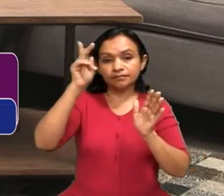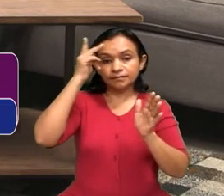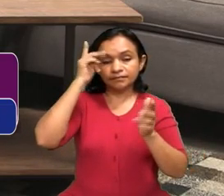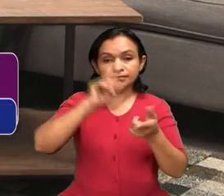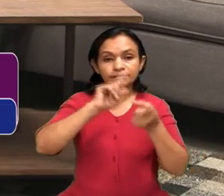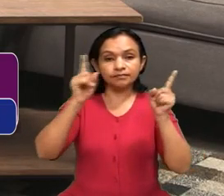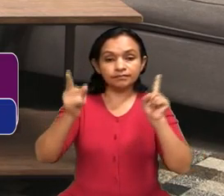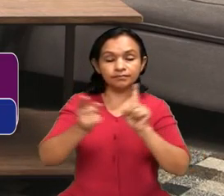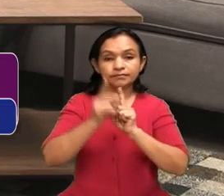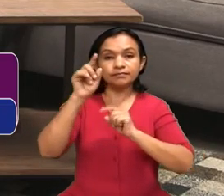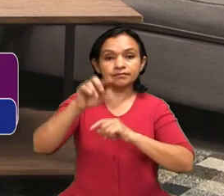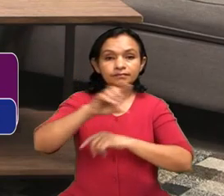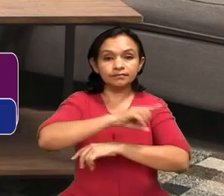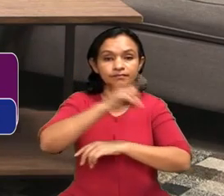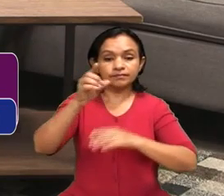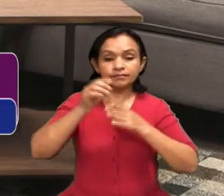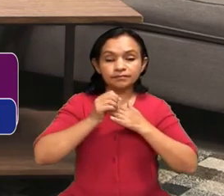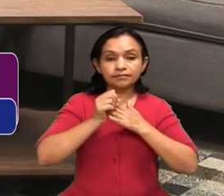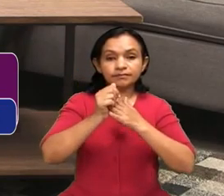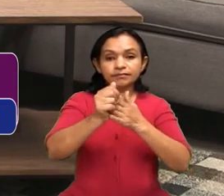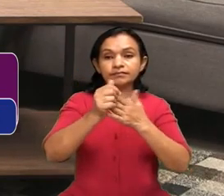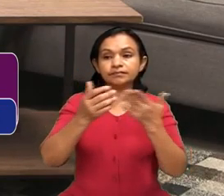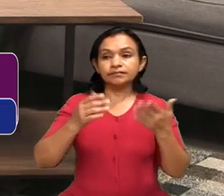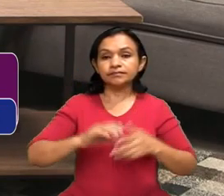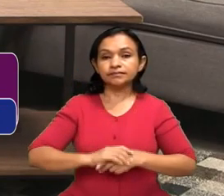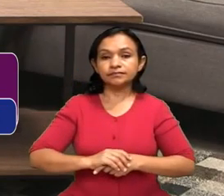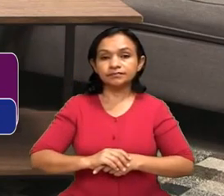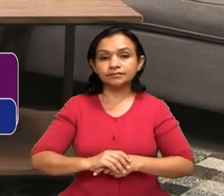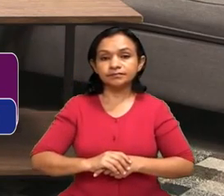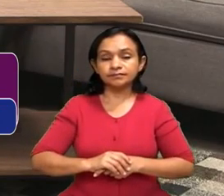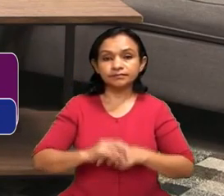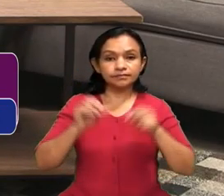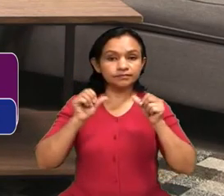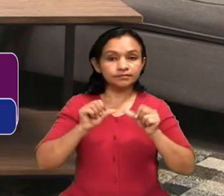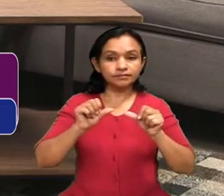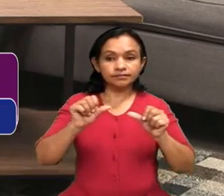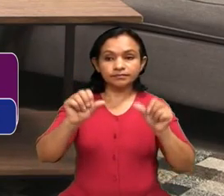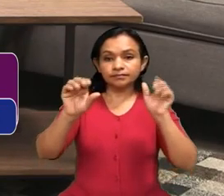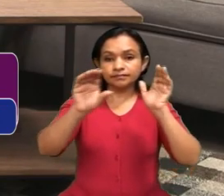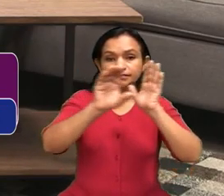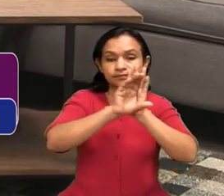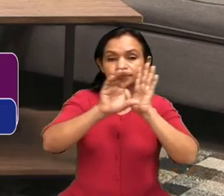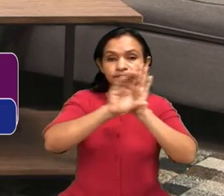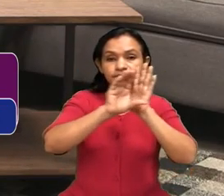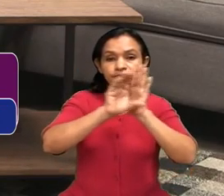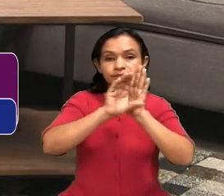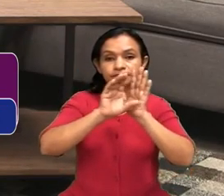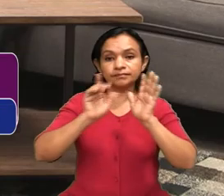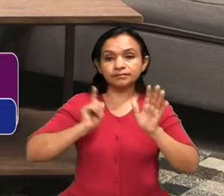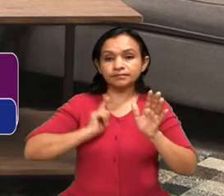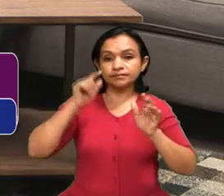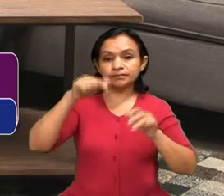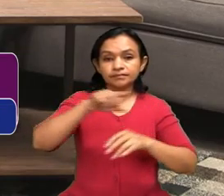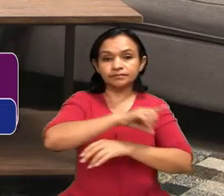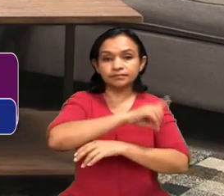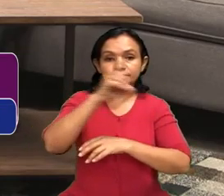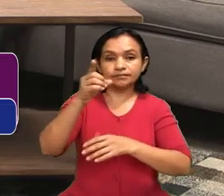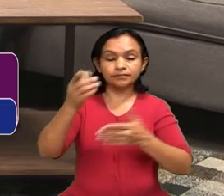nos rige hoy y que seguimos profundizando en Nicaragua. Esa constitución que hoy nos da